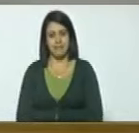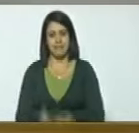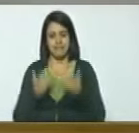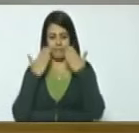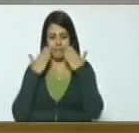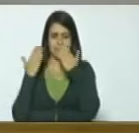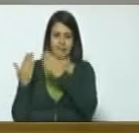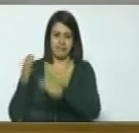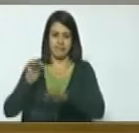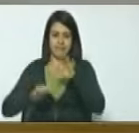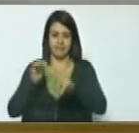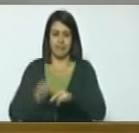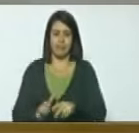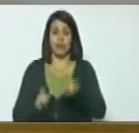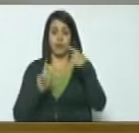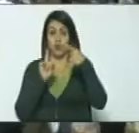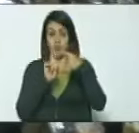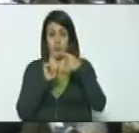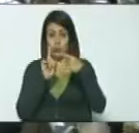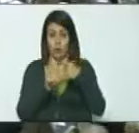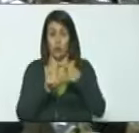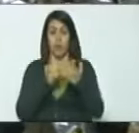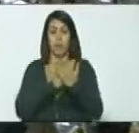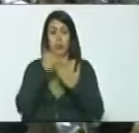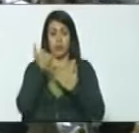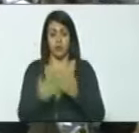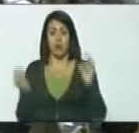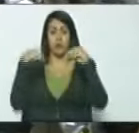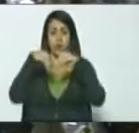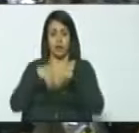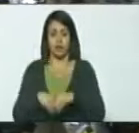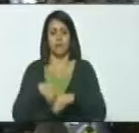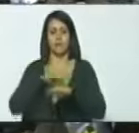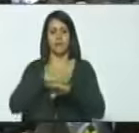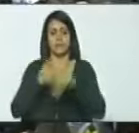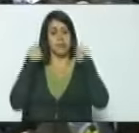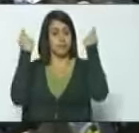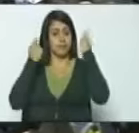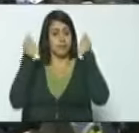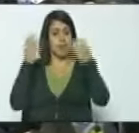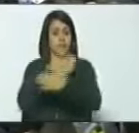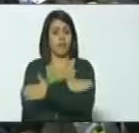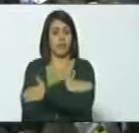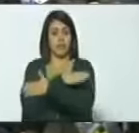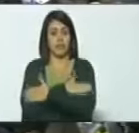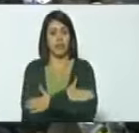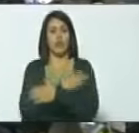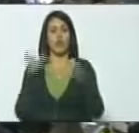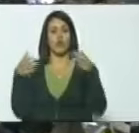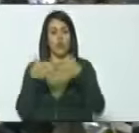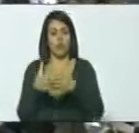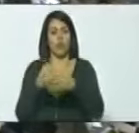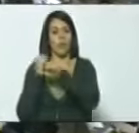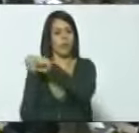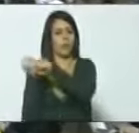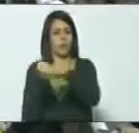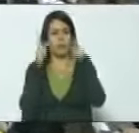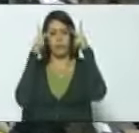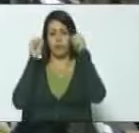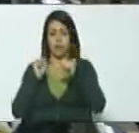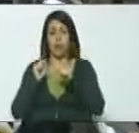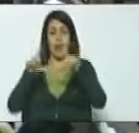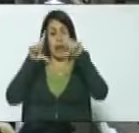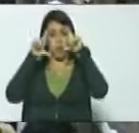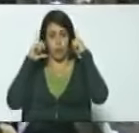Adelante, secretaria. Punto número uno. Proyecto de acuerdo en celebración y felicitación al equipo de béisbol profesional